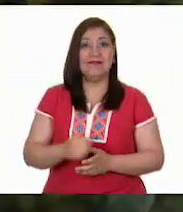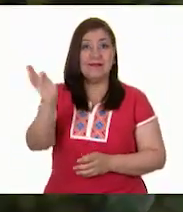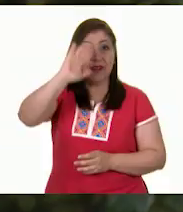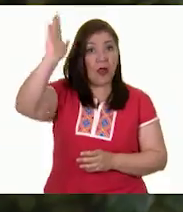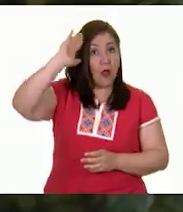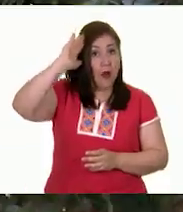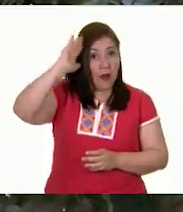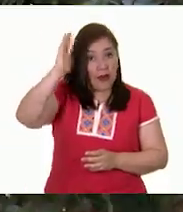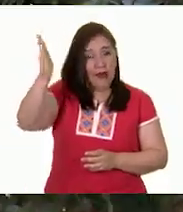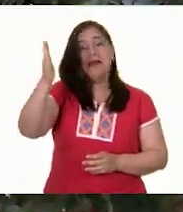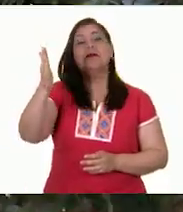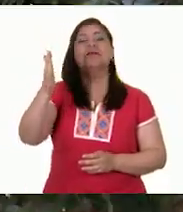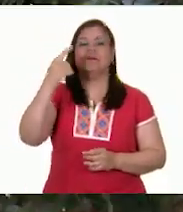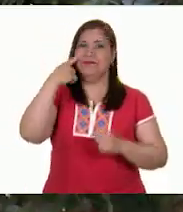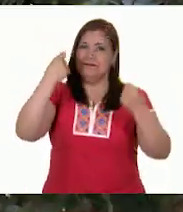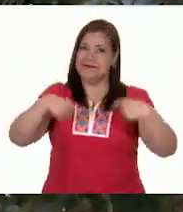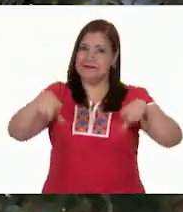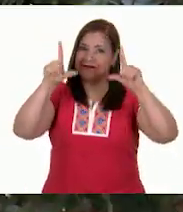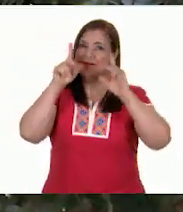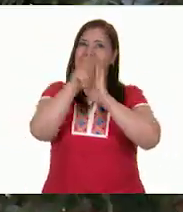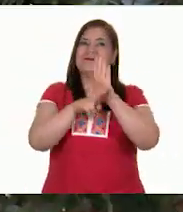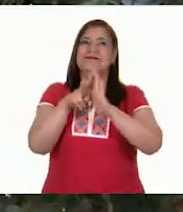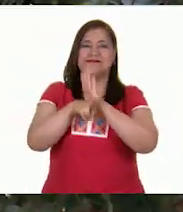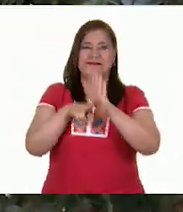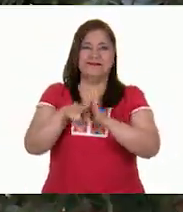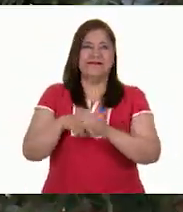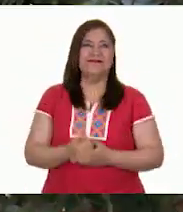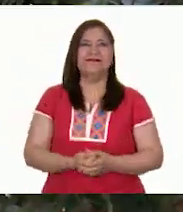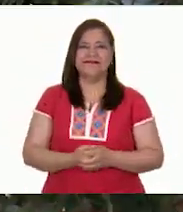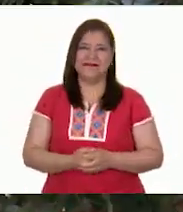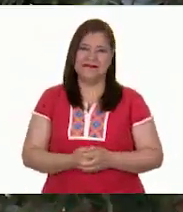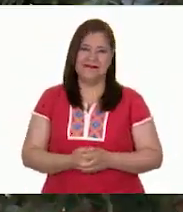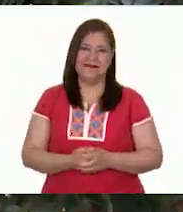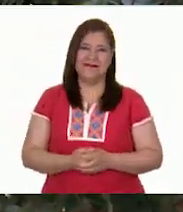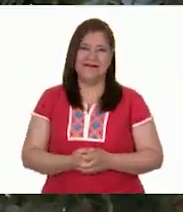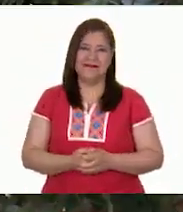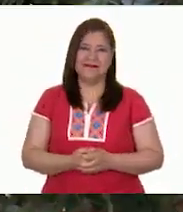¡Hola! ¡Vamos a ver el siguiente video!